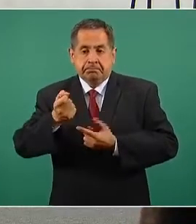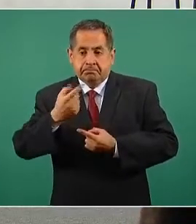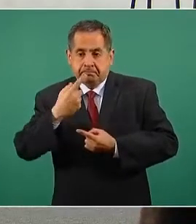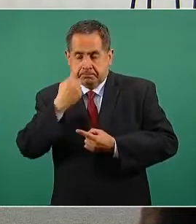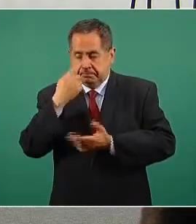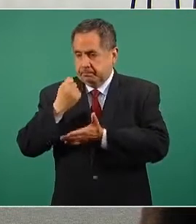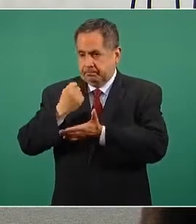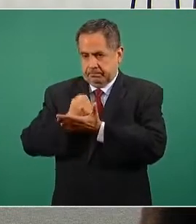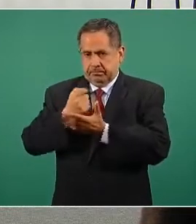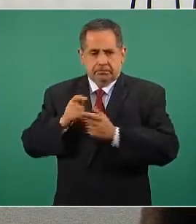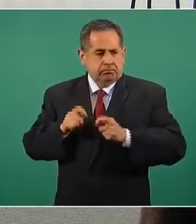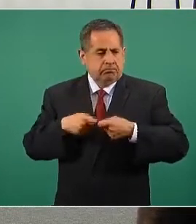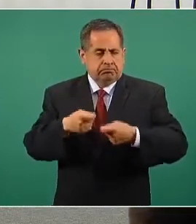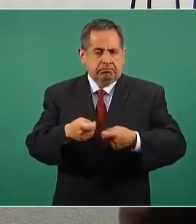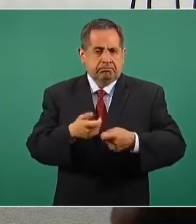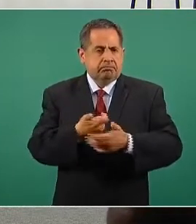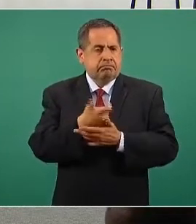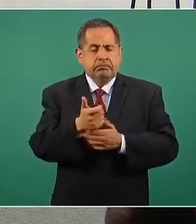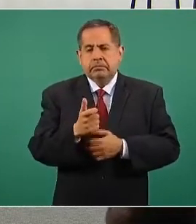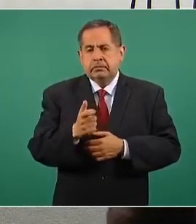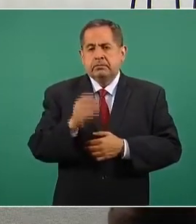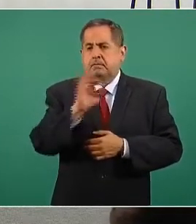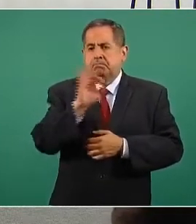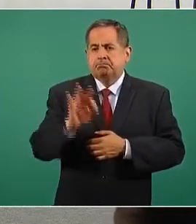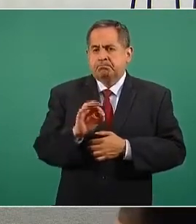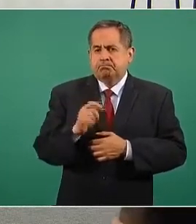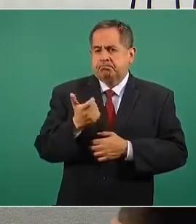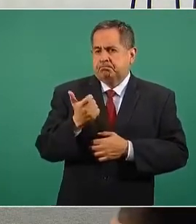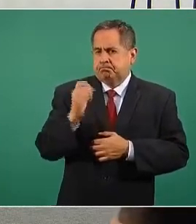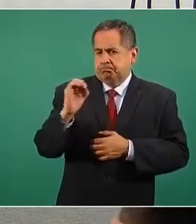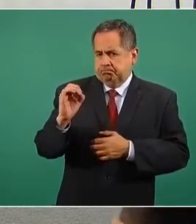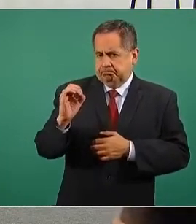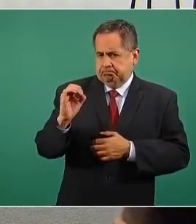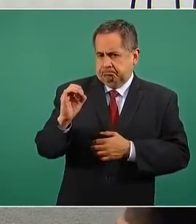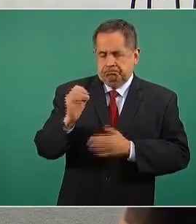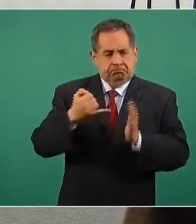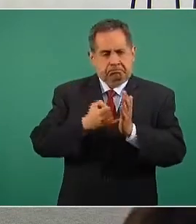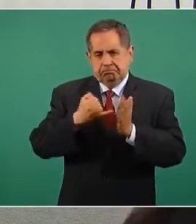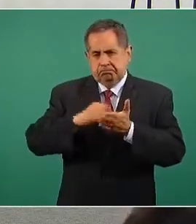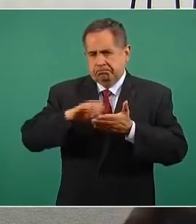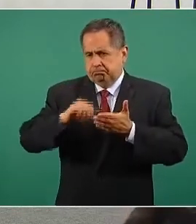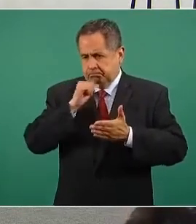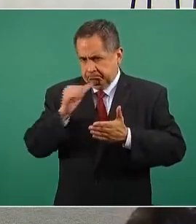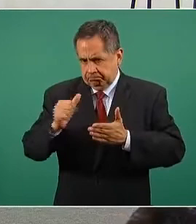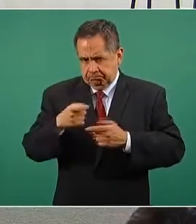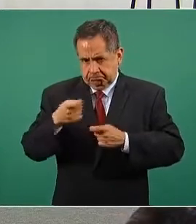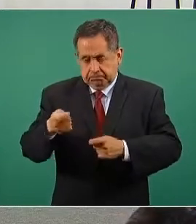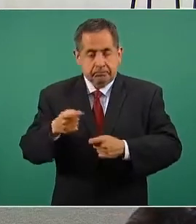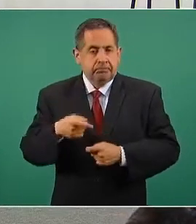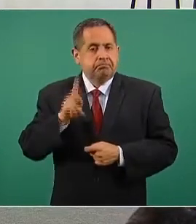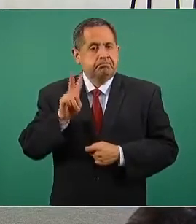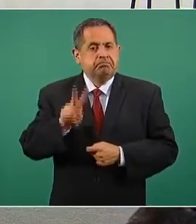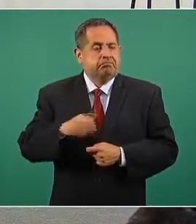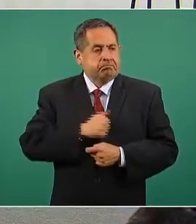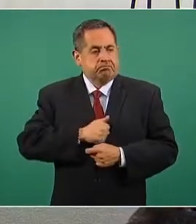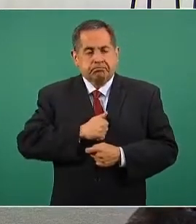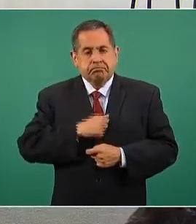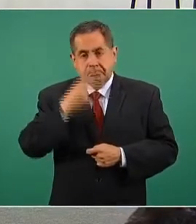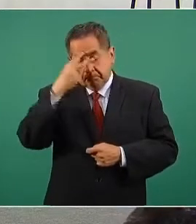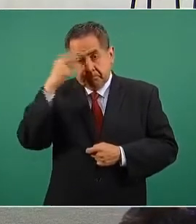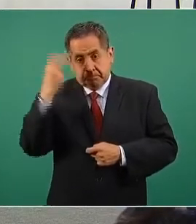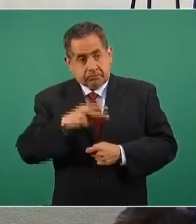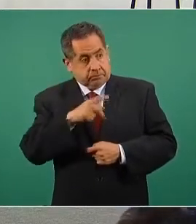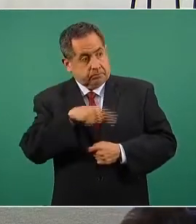patente están sujetas a pagar el 0% en atención a los impuestos. Sin embargo, lamentablemente en